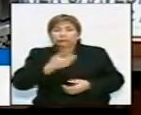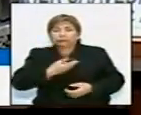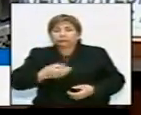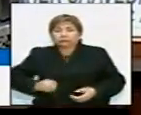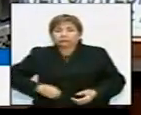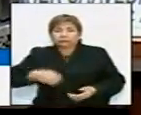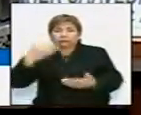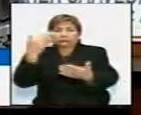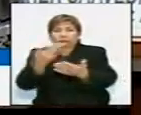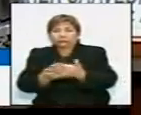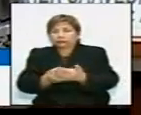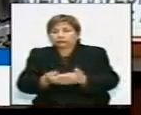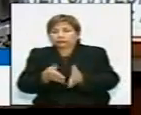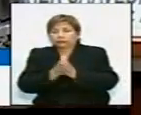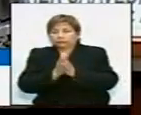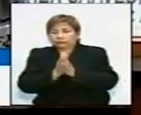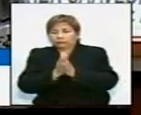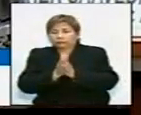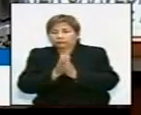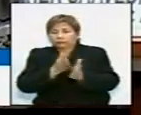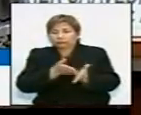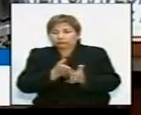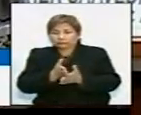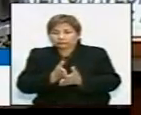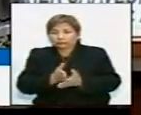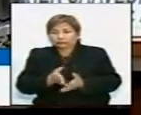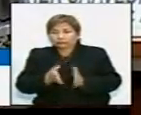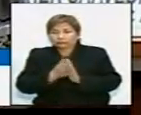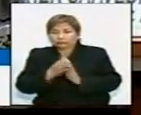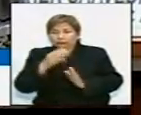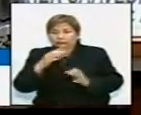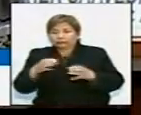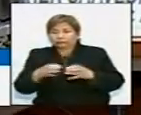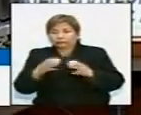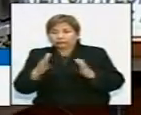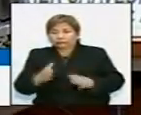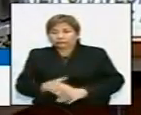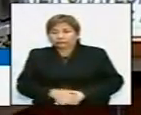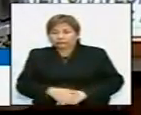ha llegado. Yo le pido por su intermedio y de verdad, congresista,